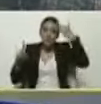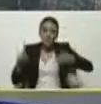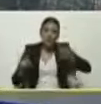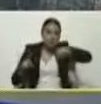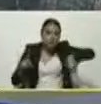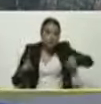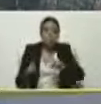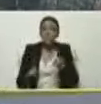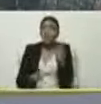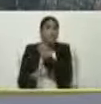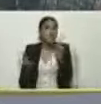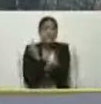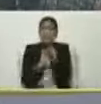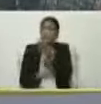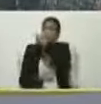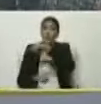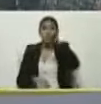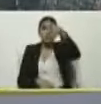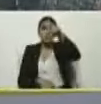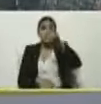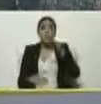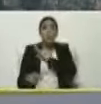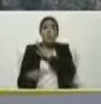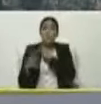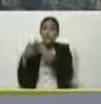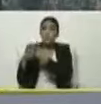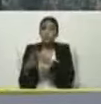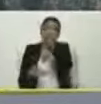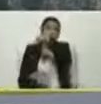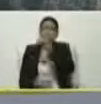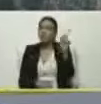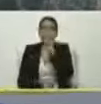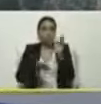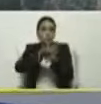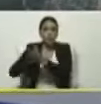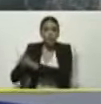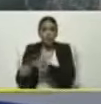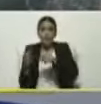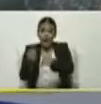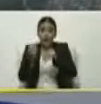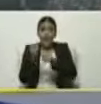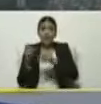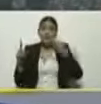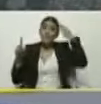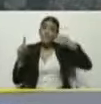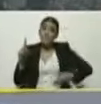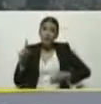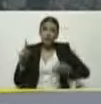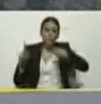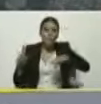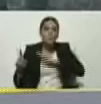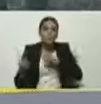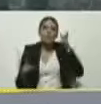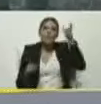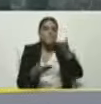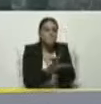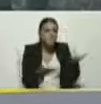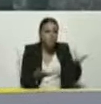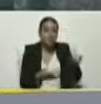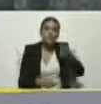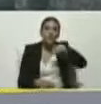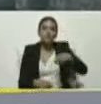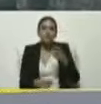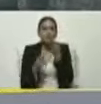Ningún títere de oligarcas. Este bastón de mando le pertenece al pueblo rebelde de